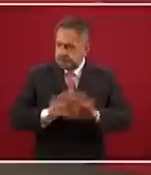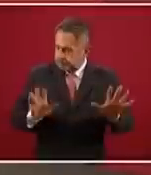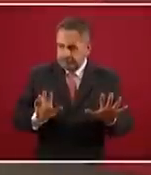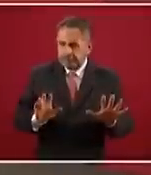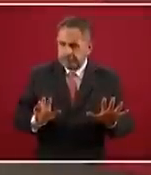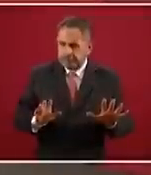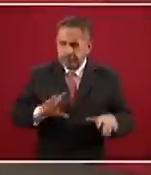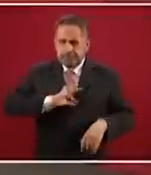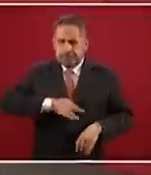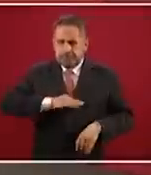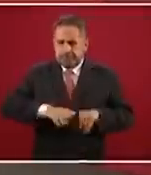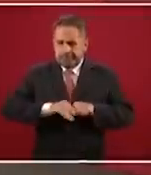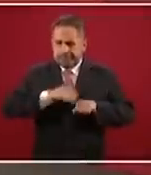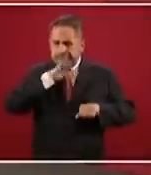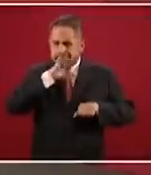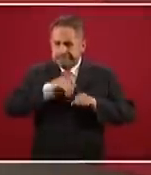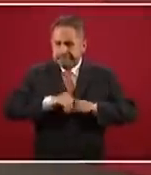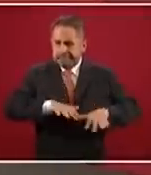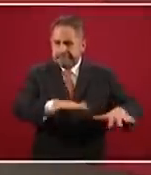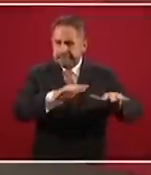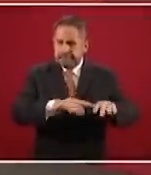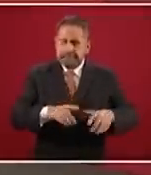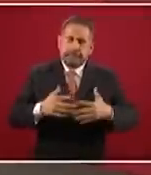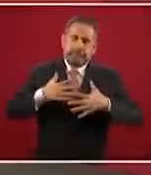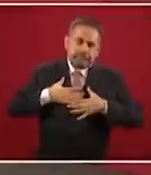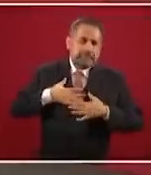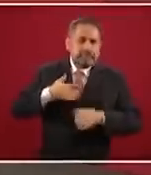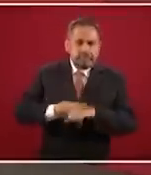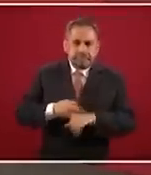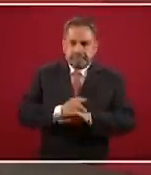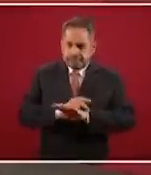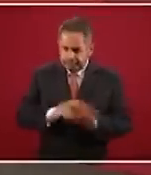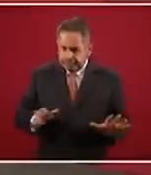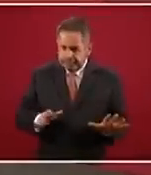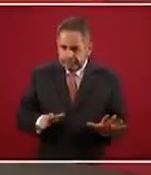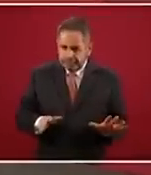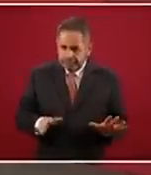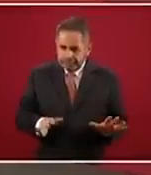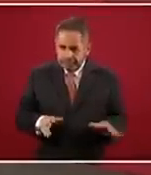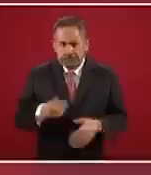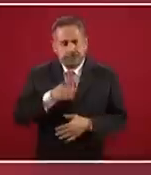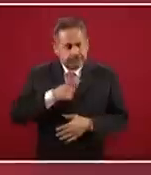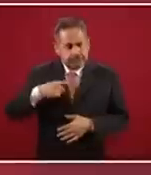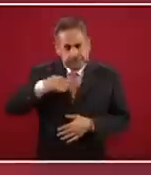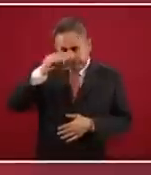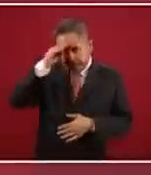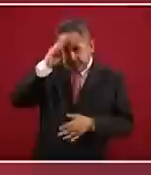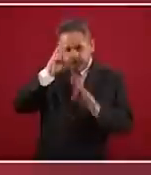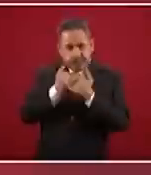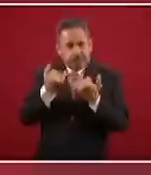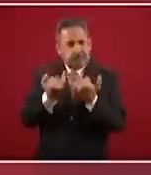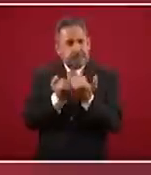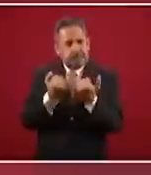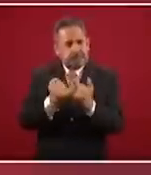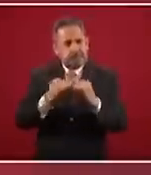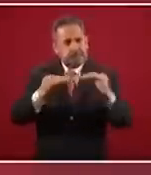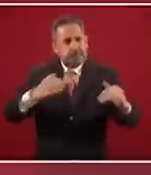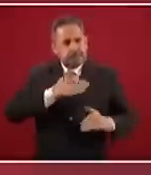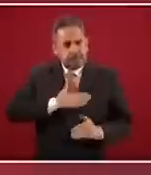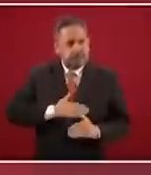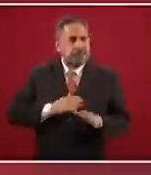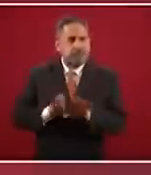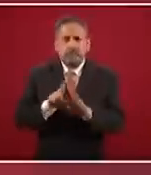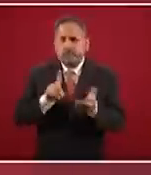con contaminación, que no se les afecte. Tenemos que buscar siempre el equilibrio